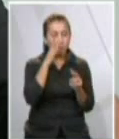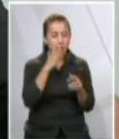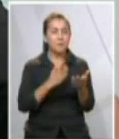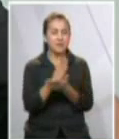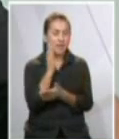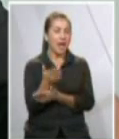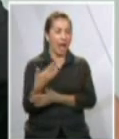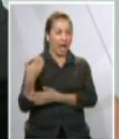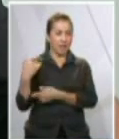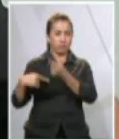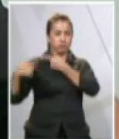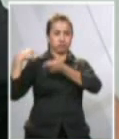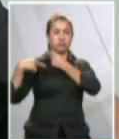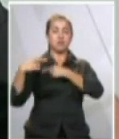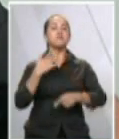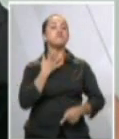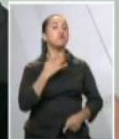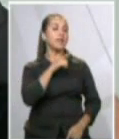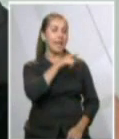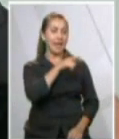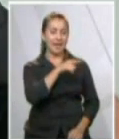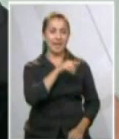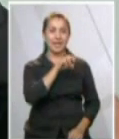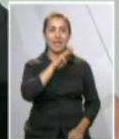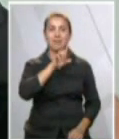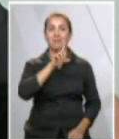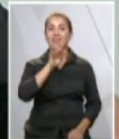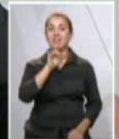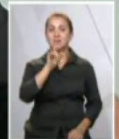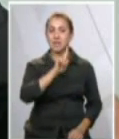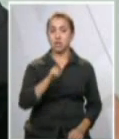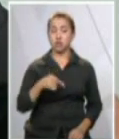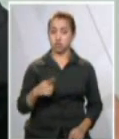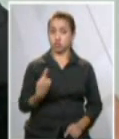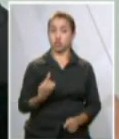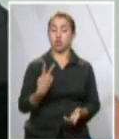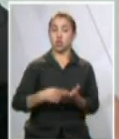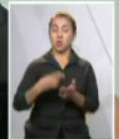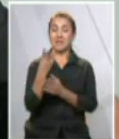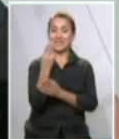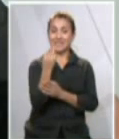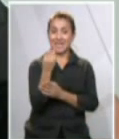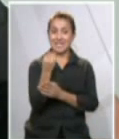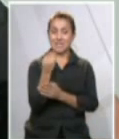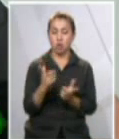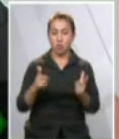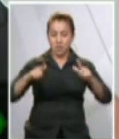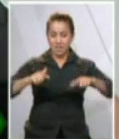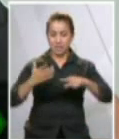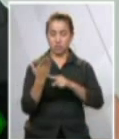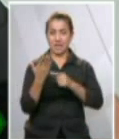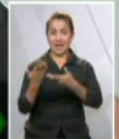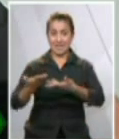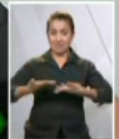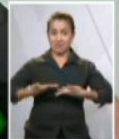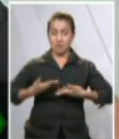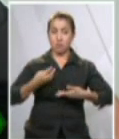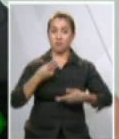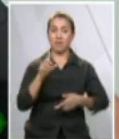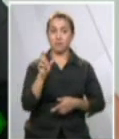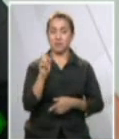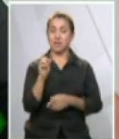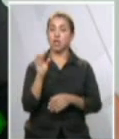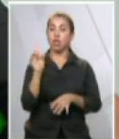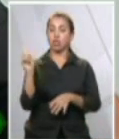de por qué Vladimir, en el fondo, porque nosotros en 2013, en la unidad de tecnología, recibimos a Vladimir derivado de una